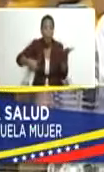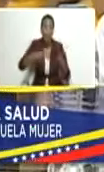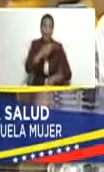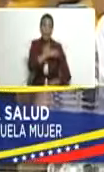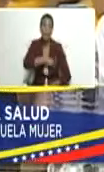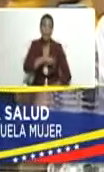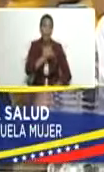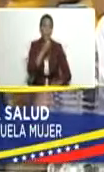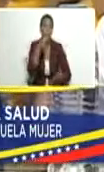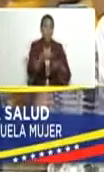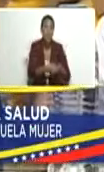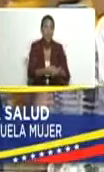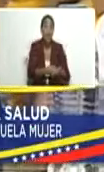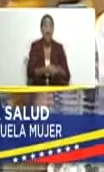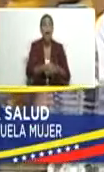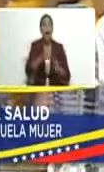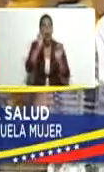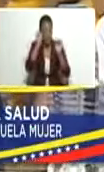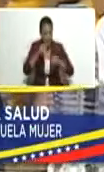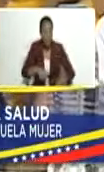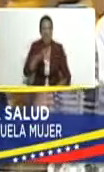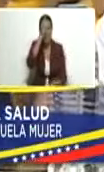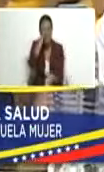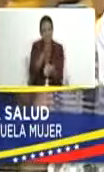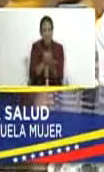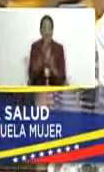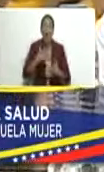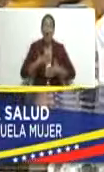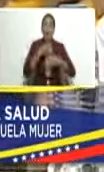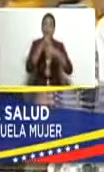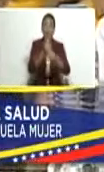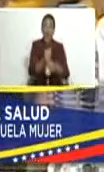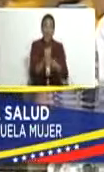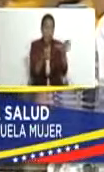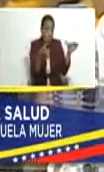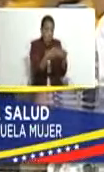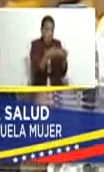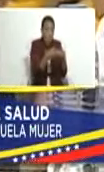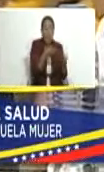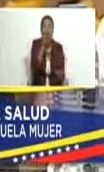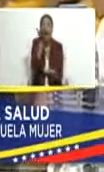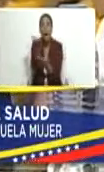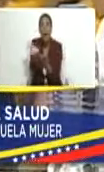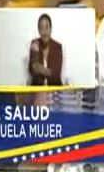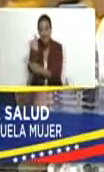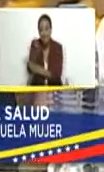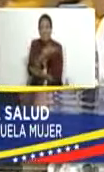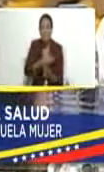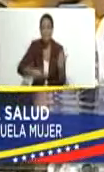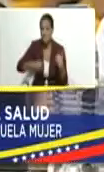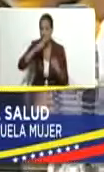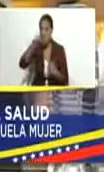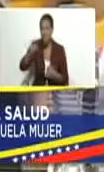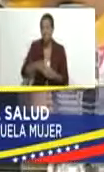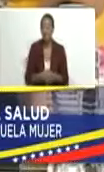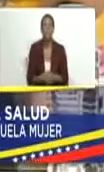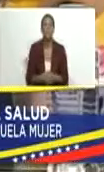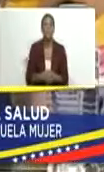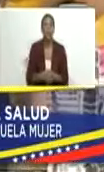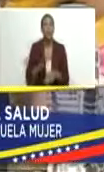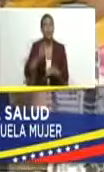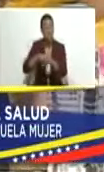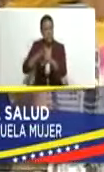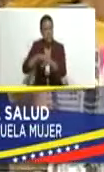misión, da fe de lo que es la confianza de las mujeres en este gobierno y en su presidente. Mira, y por eso,